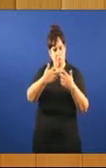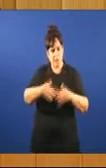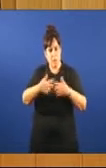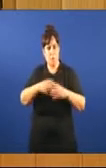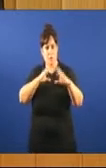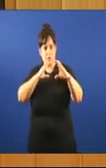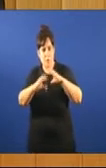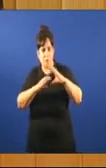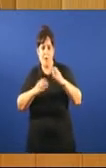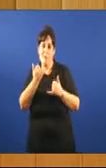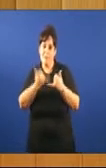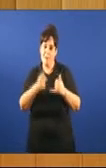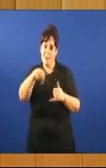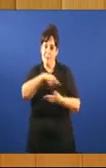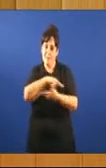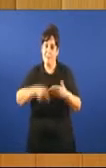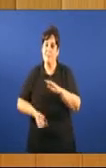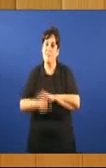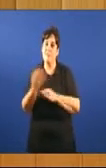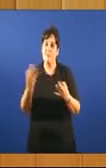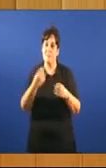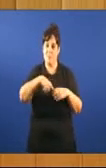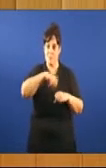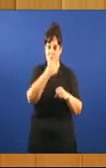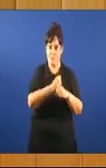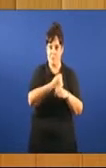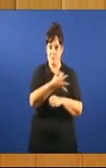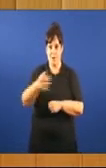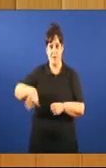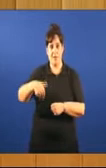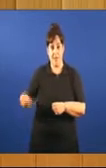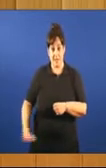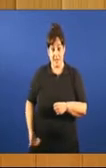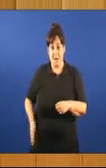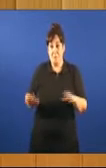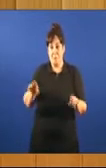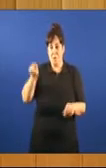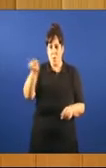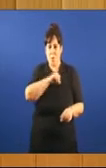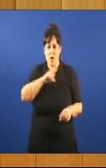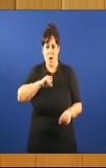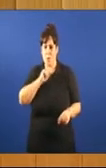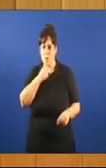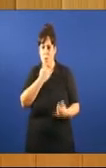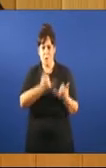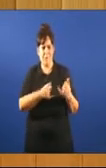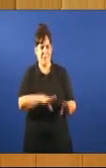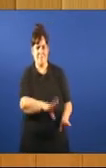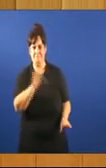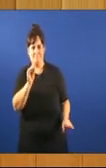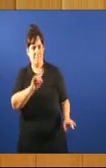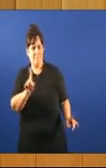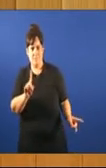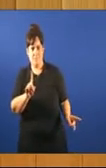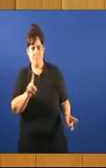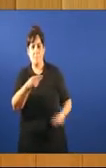riqueza e emprego no noso país. Pero se o autoodio lévalle a non comprender isto e a exercer de piquete